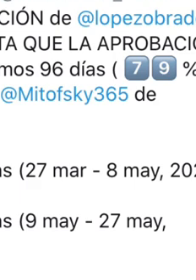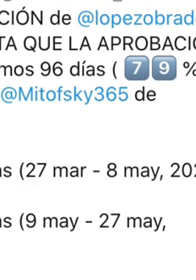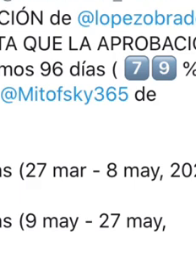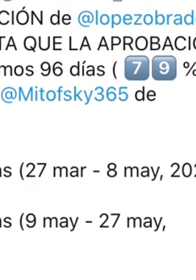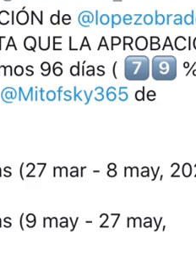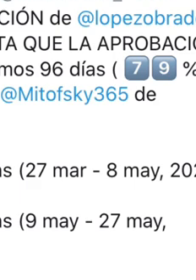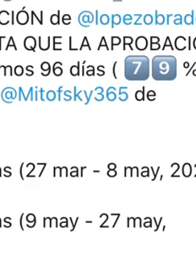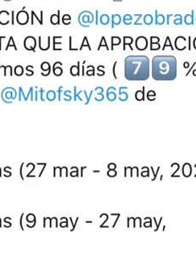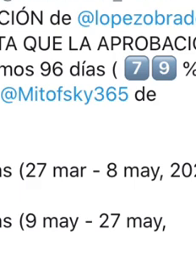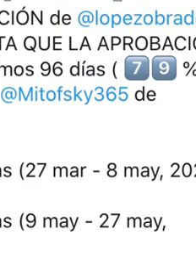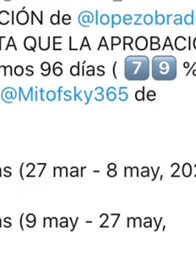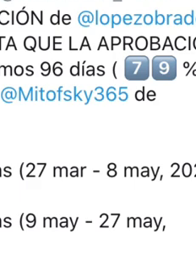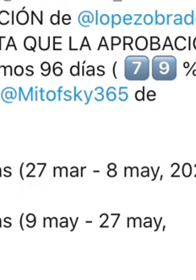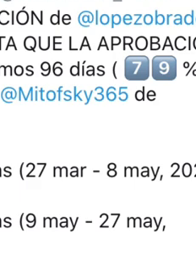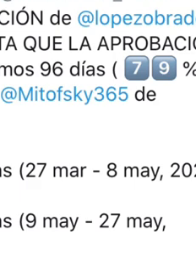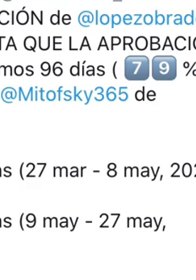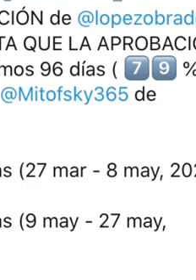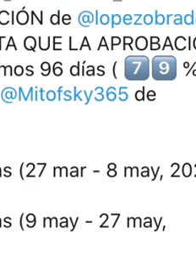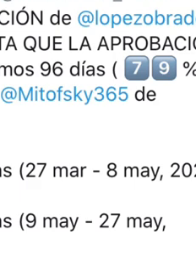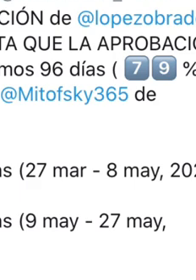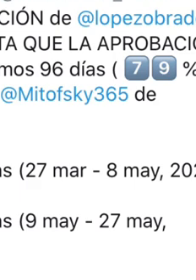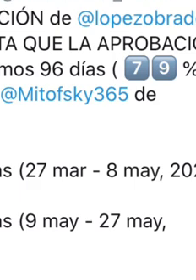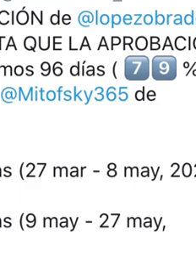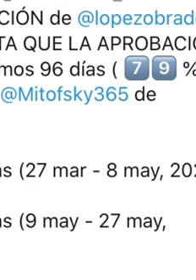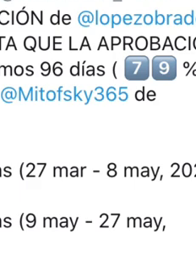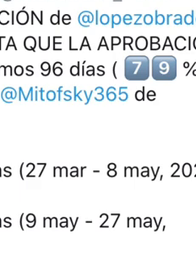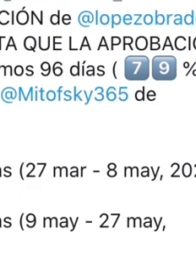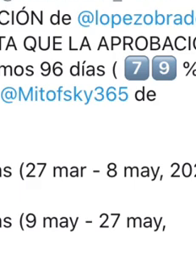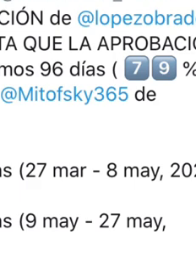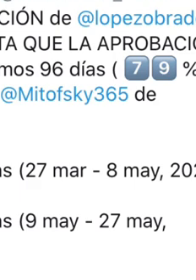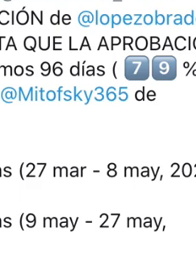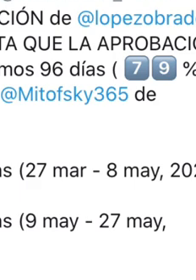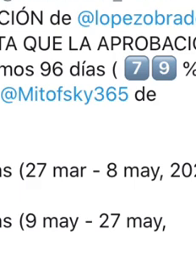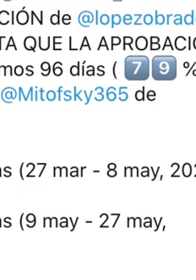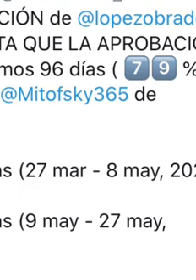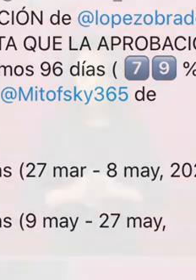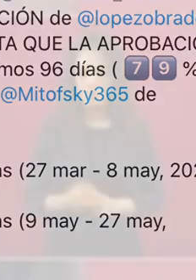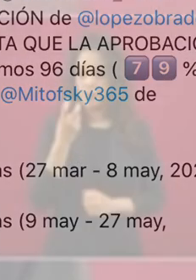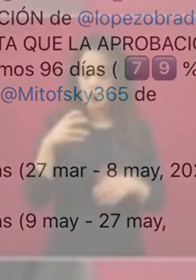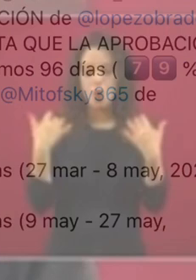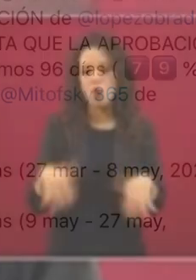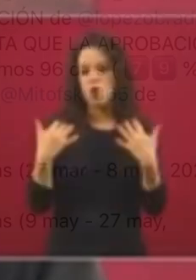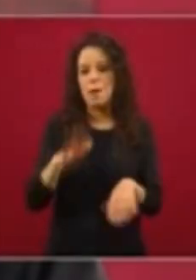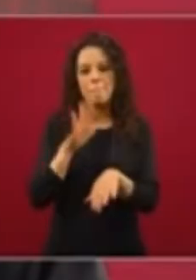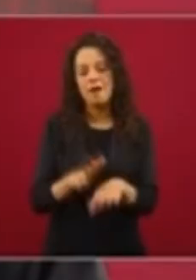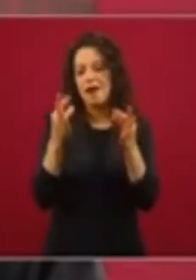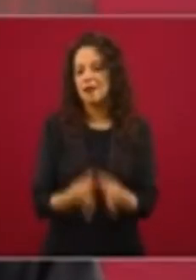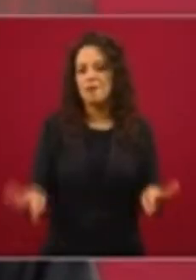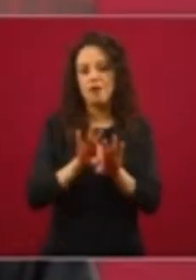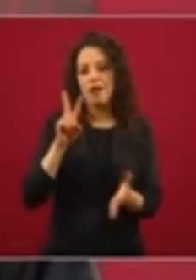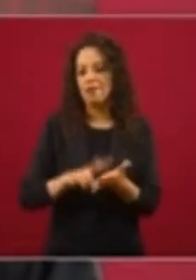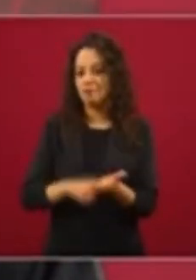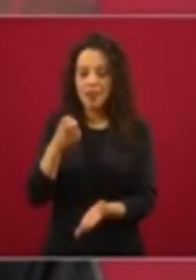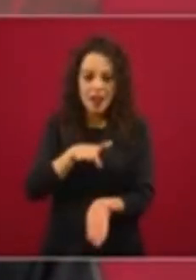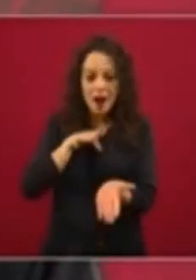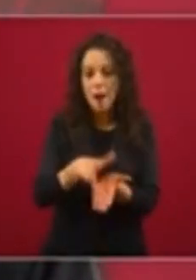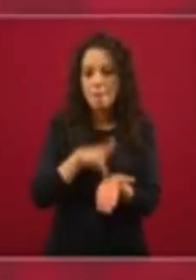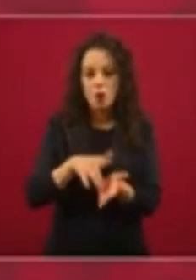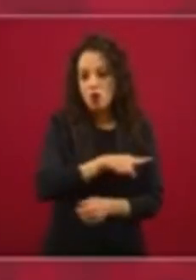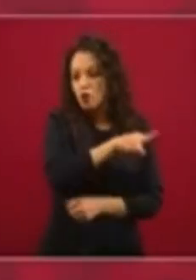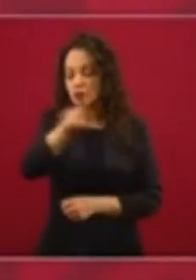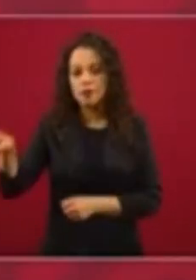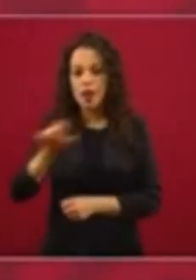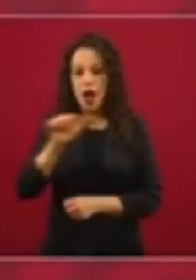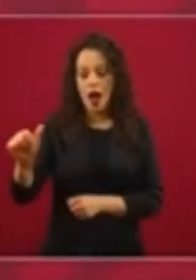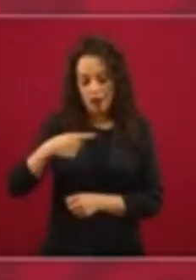2 años. Más reconocimiento del pueblo. Y eso es lo más importante, el apoyo de los ciudadanos.